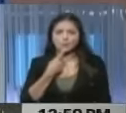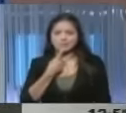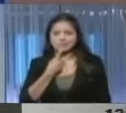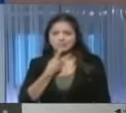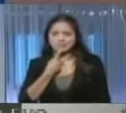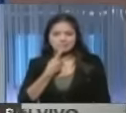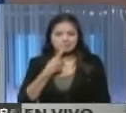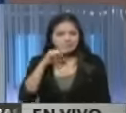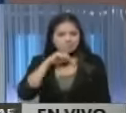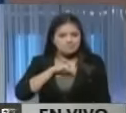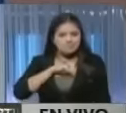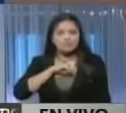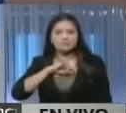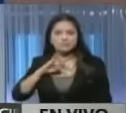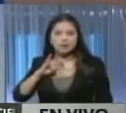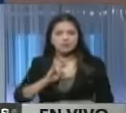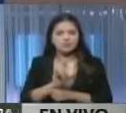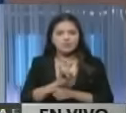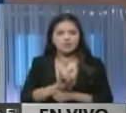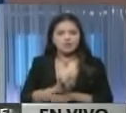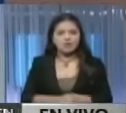que